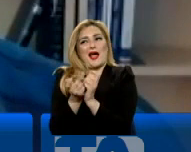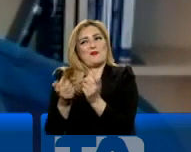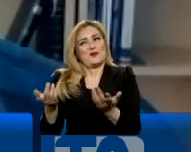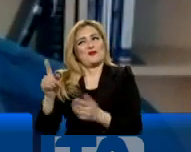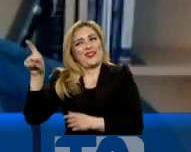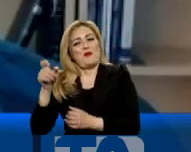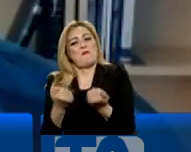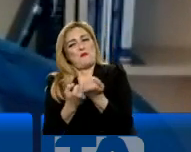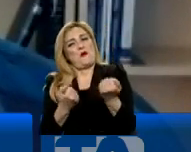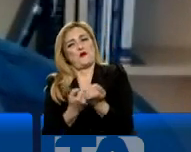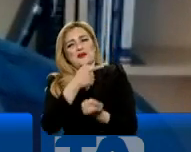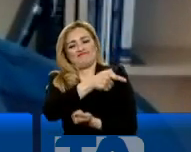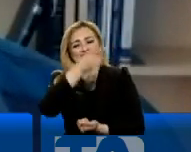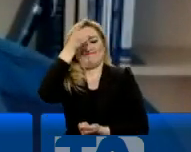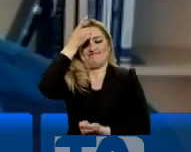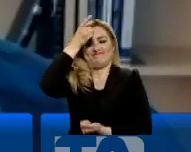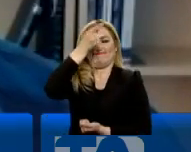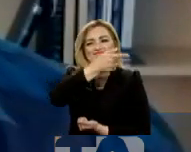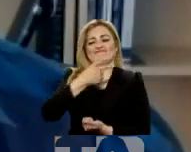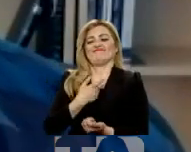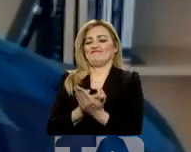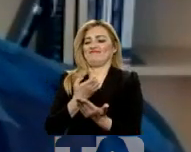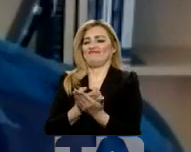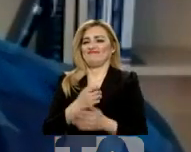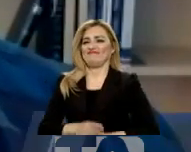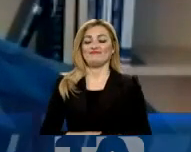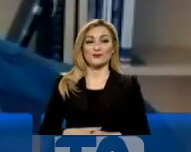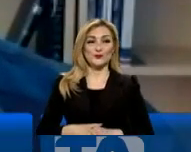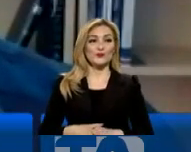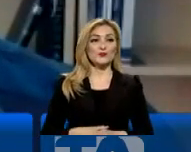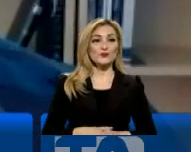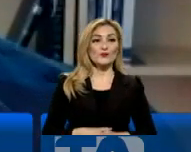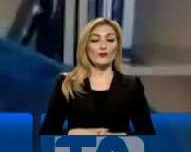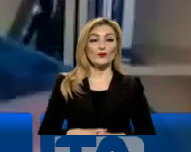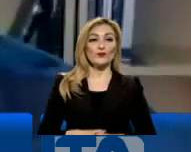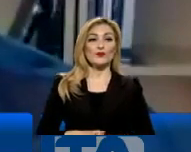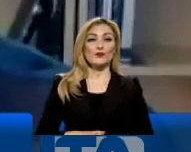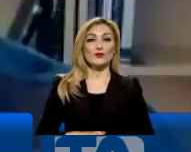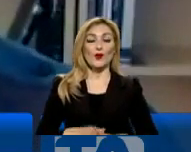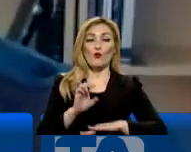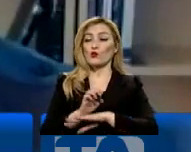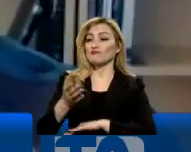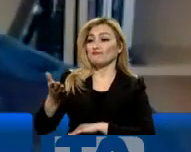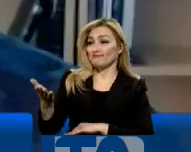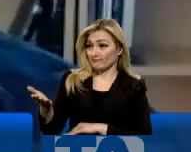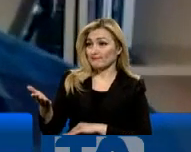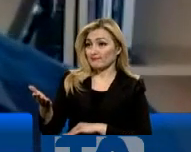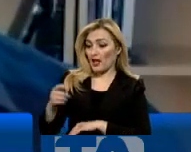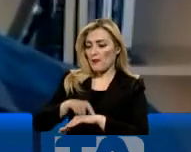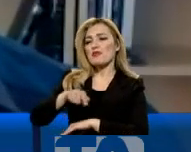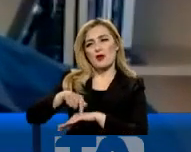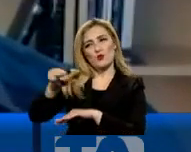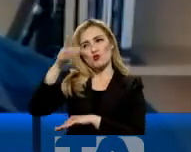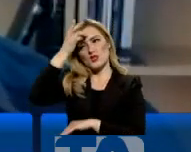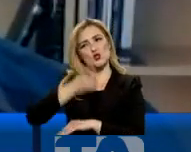conviene. Por eso el Ecuador me parece un gesto de guante blanco. El Ecuador magnánimemente dice, les voy a dejar un poco más de